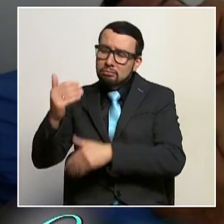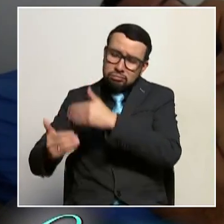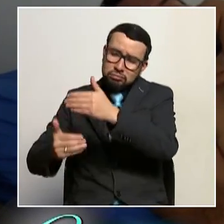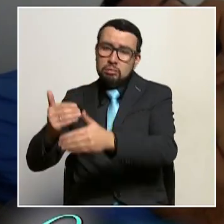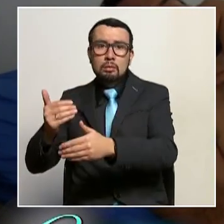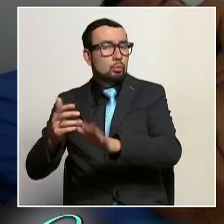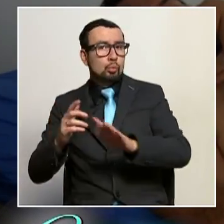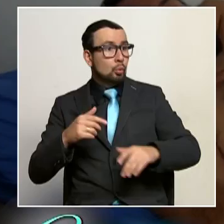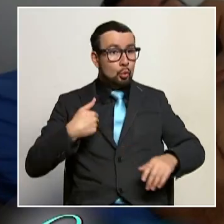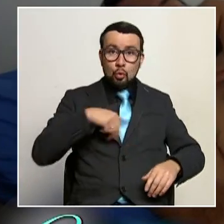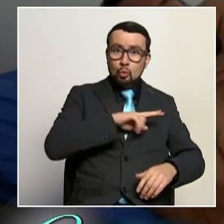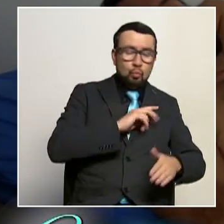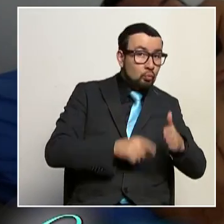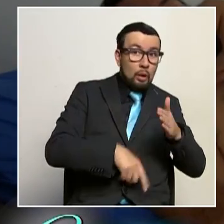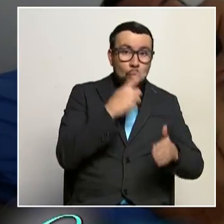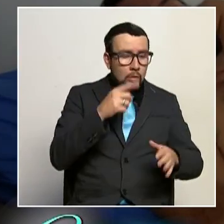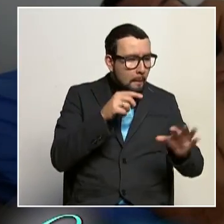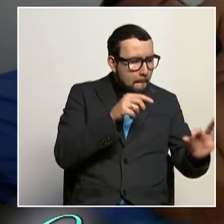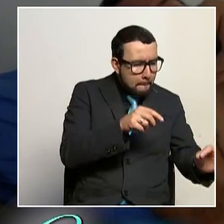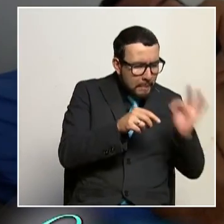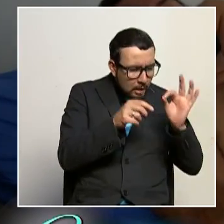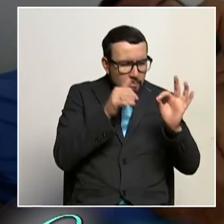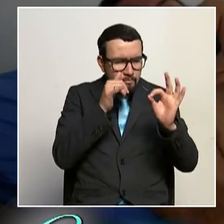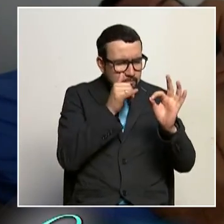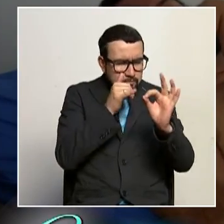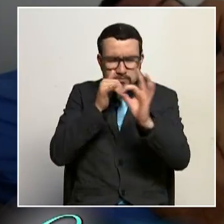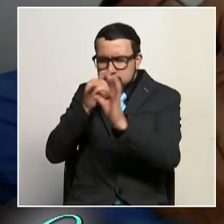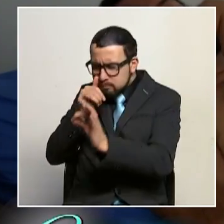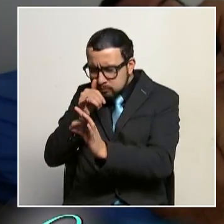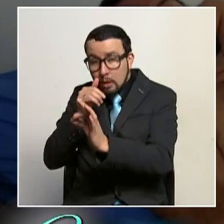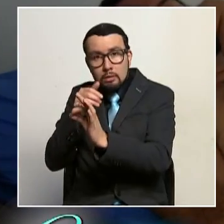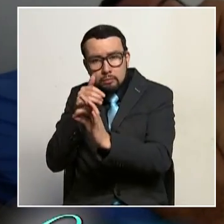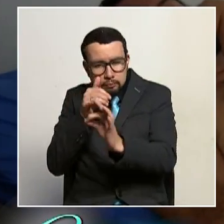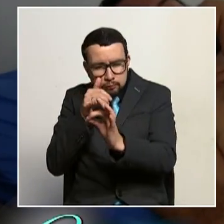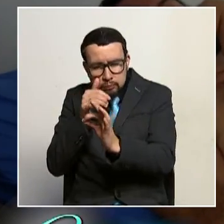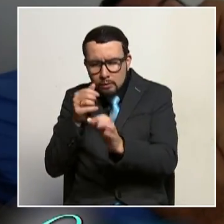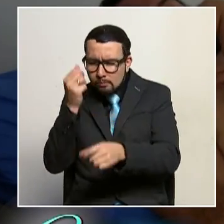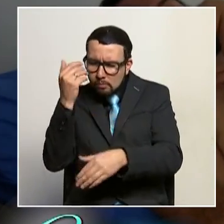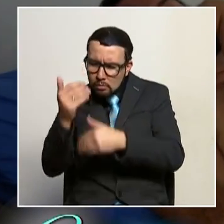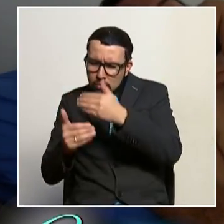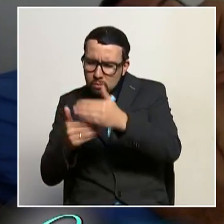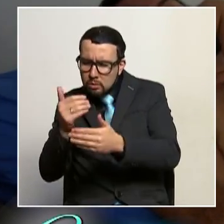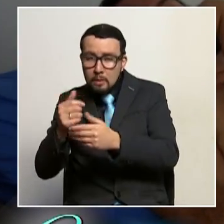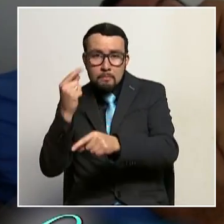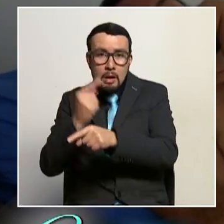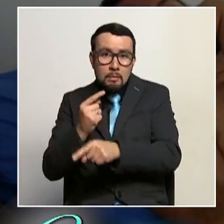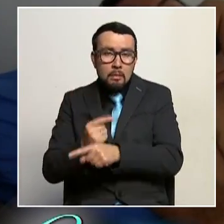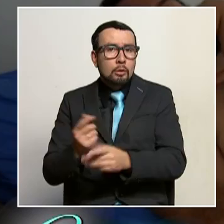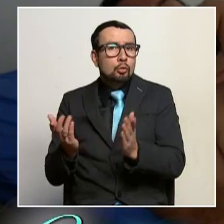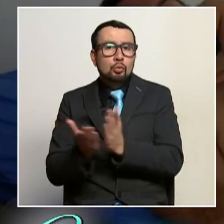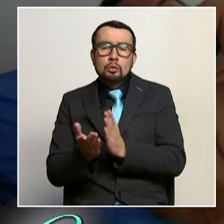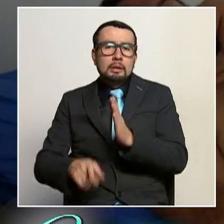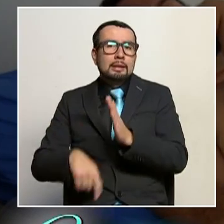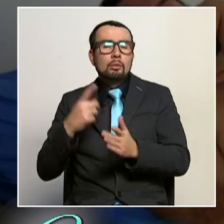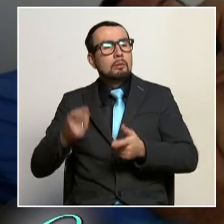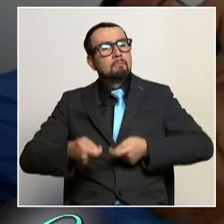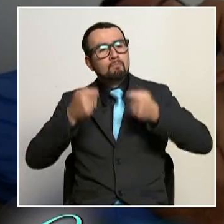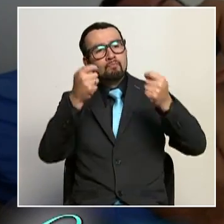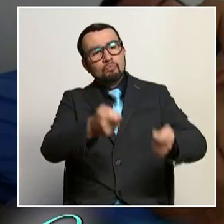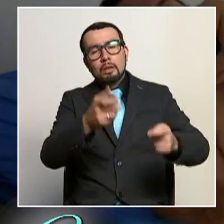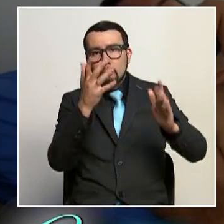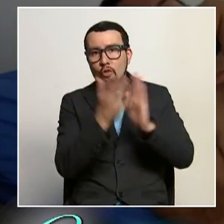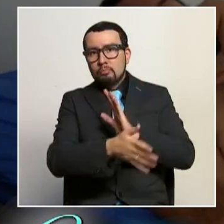la biopsia, la lleva al patólogo, se le hace la patología, la inmunohistoquímica, se hace el estudio y se le entrega el diagnóstico al